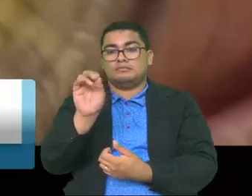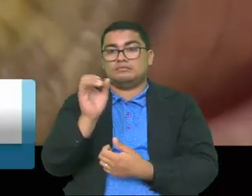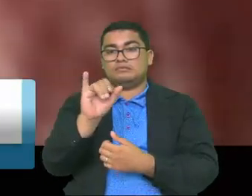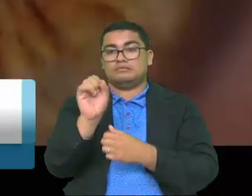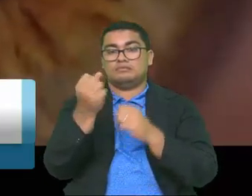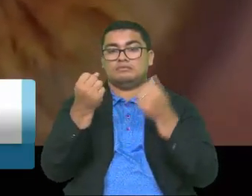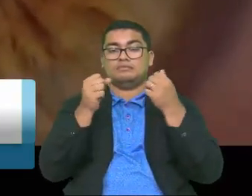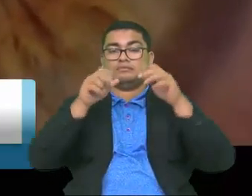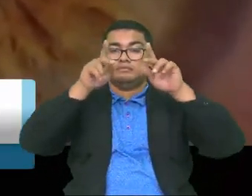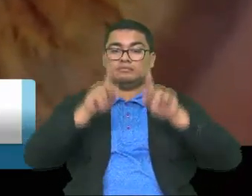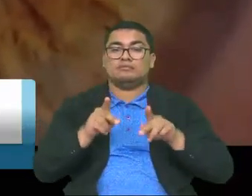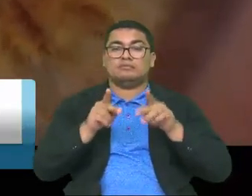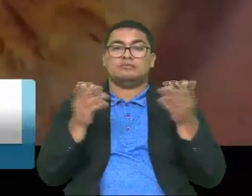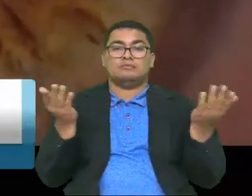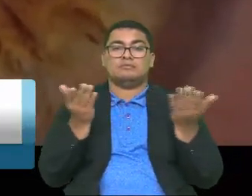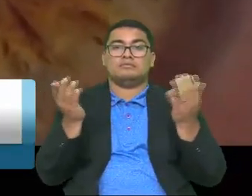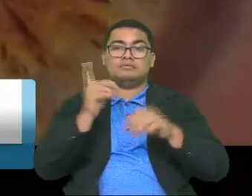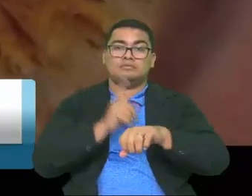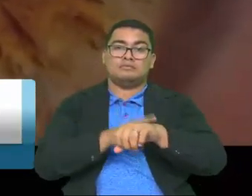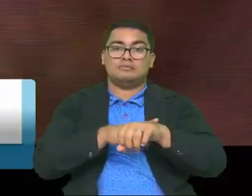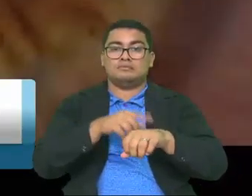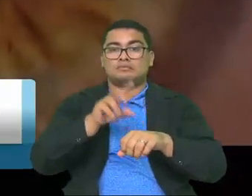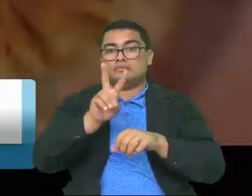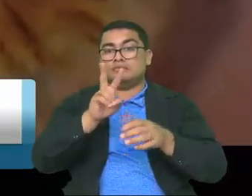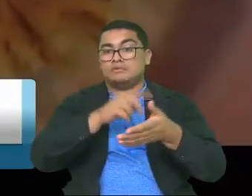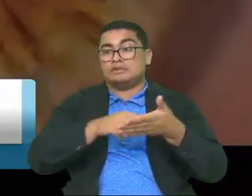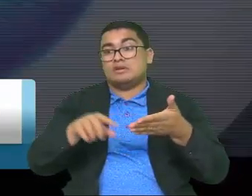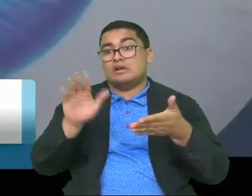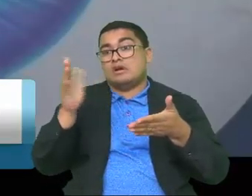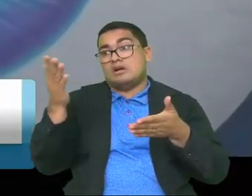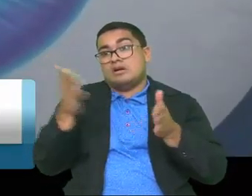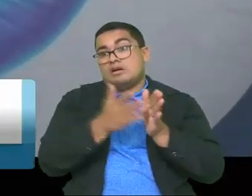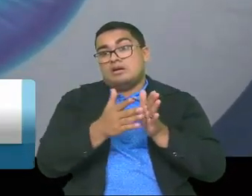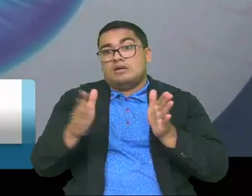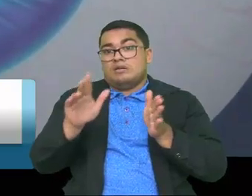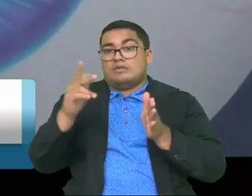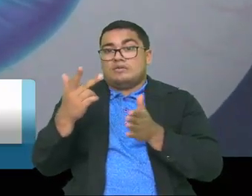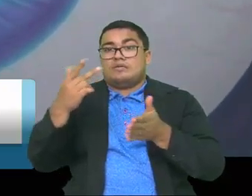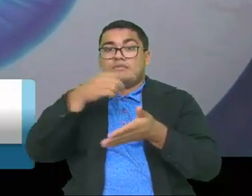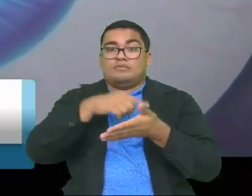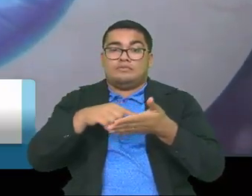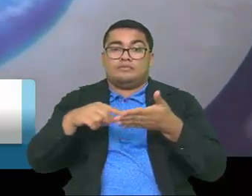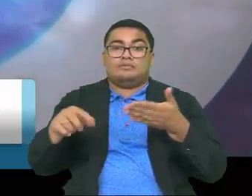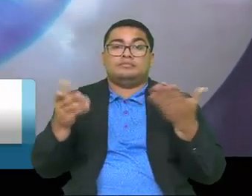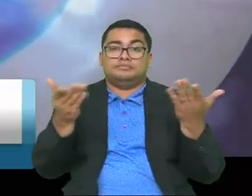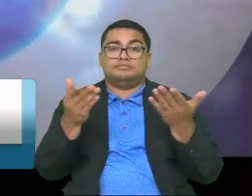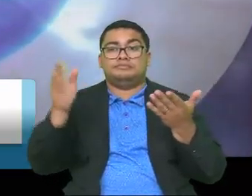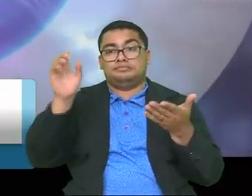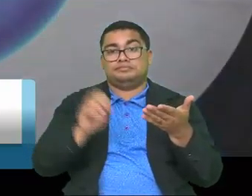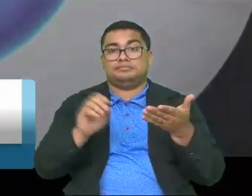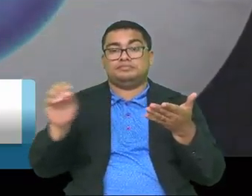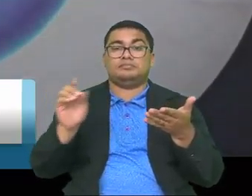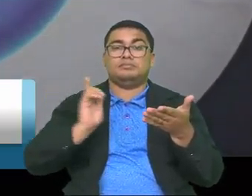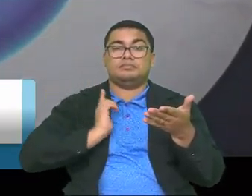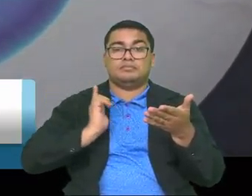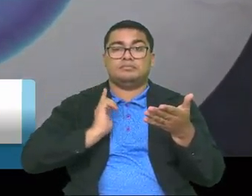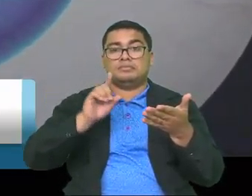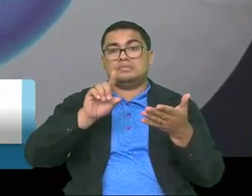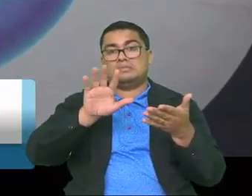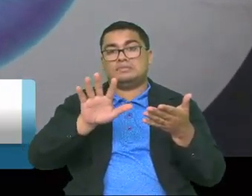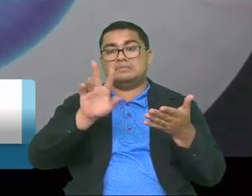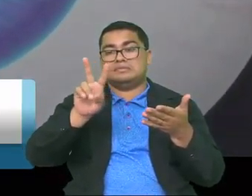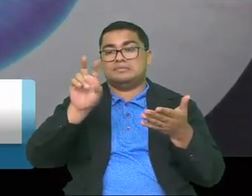nervio. Generalmente este paciente lo tratamos y le hacemos todos sus exámenes, salen generalmente normal, no se asocia a ningún problema inmunológico, no se